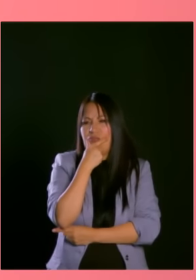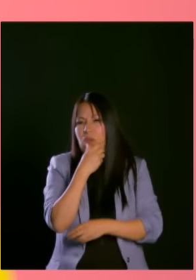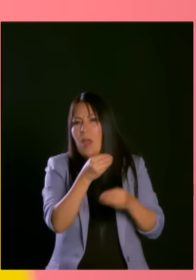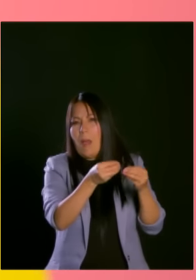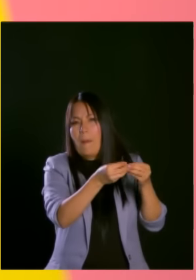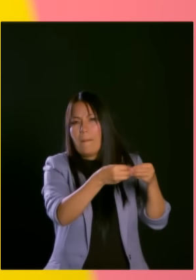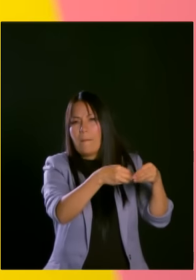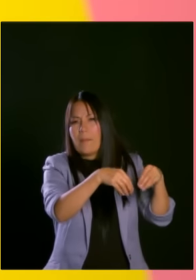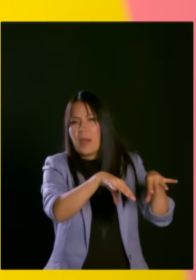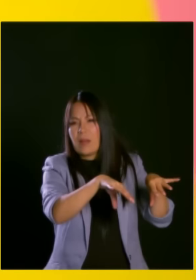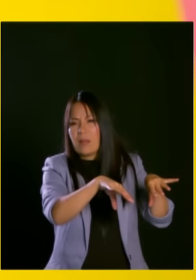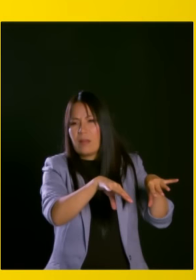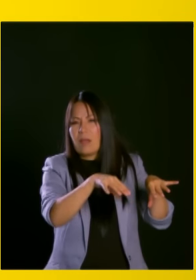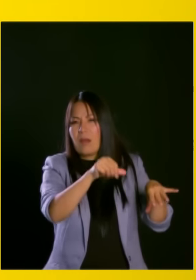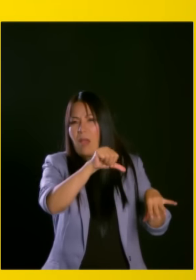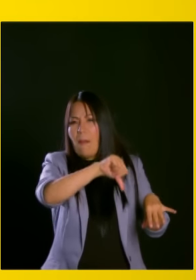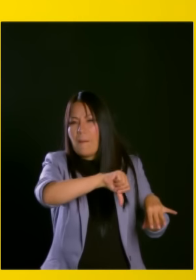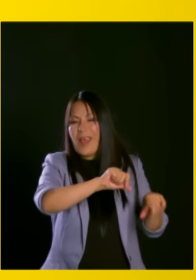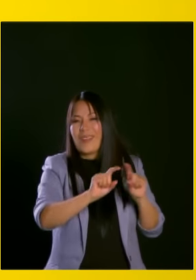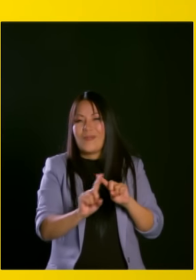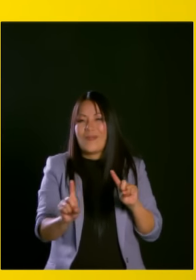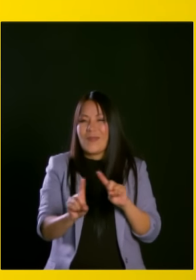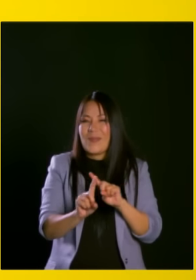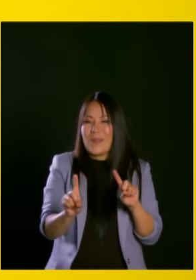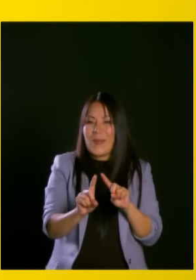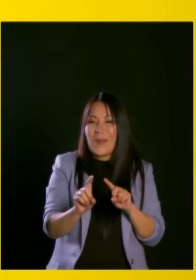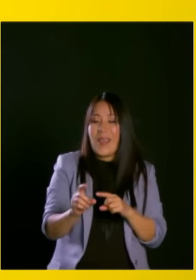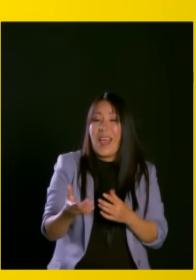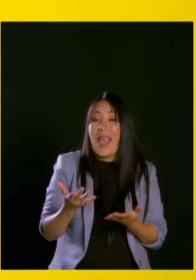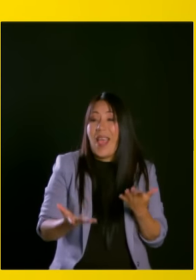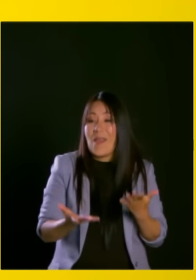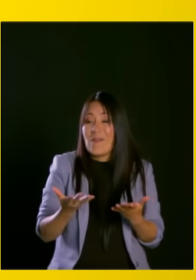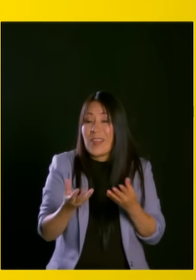en ocasiones perder es lo mejor que nos puede pasar.